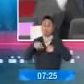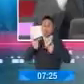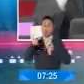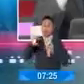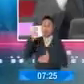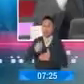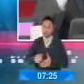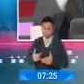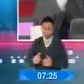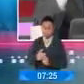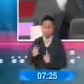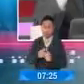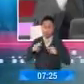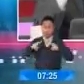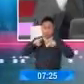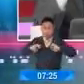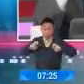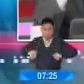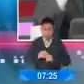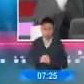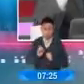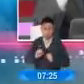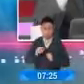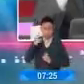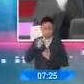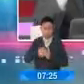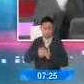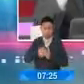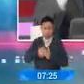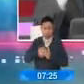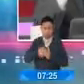sancionado, investigado y sancionado. Y creo que cuando se dan...